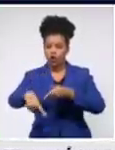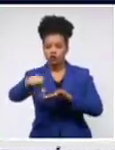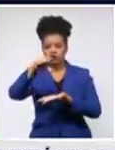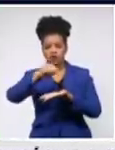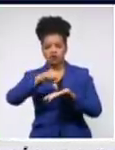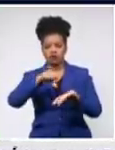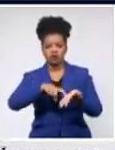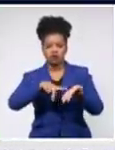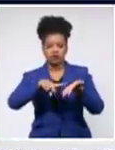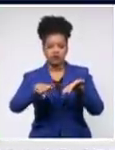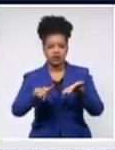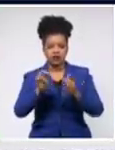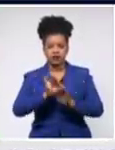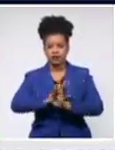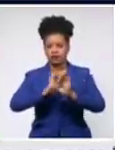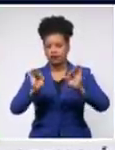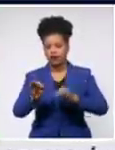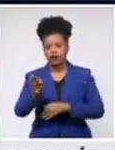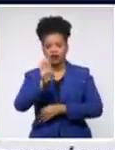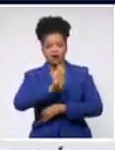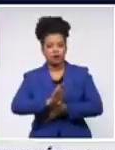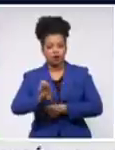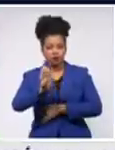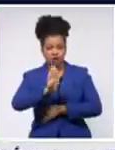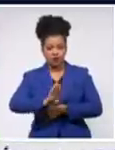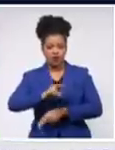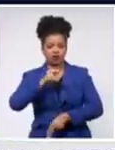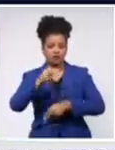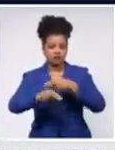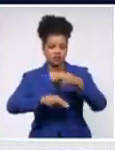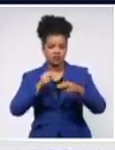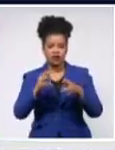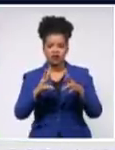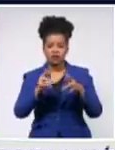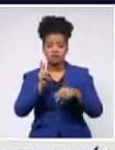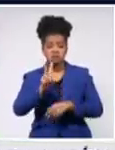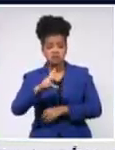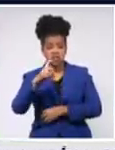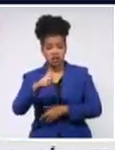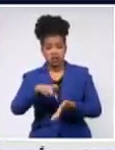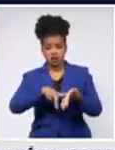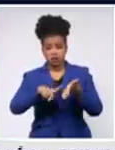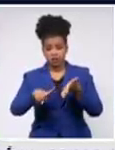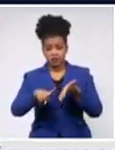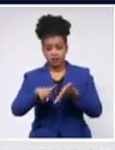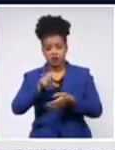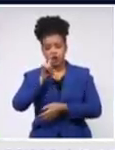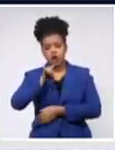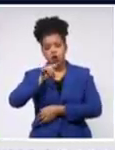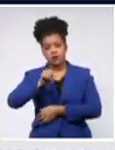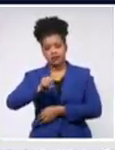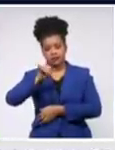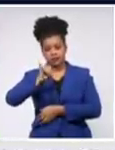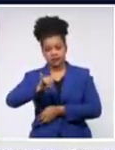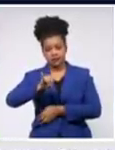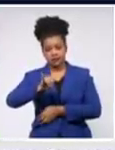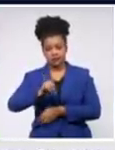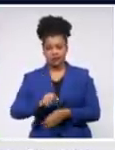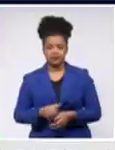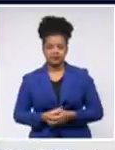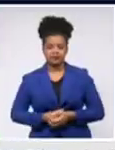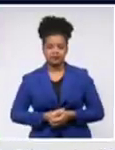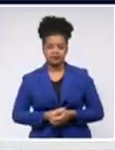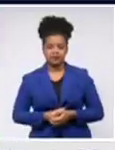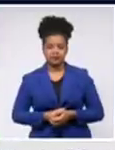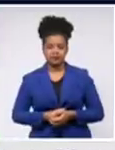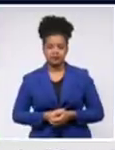de higiene, epidemiología y microbiología de Villa Clara 906, el